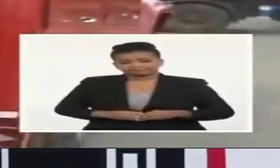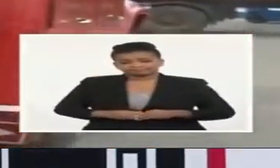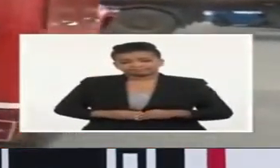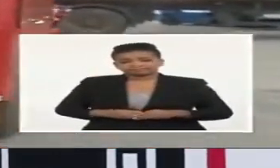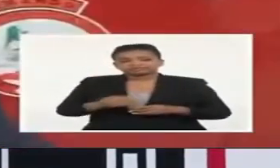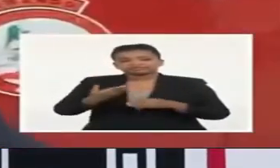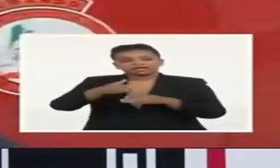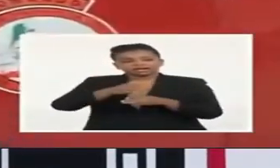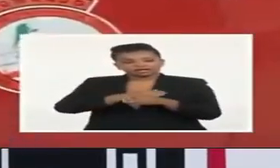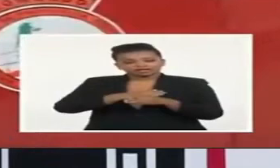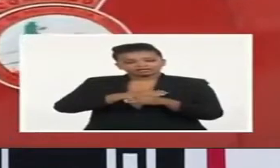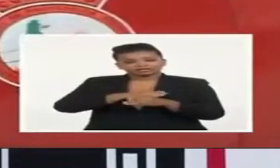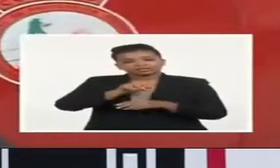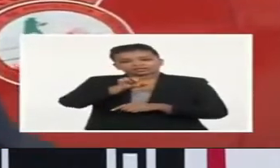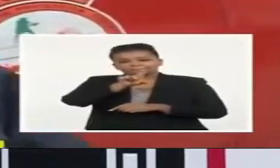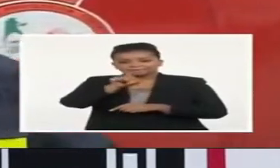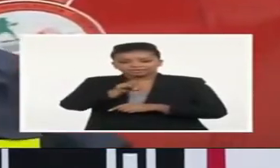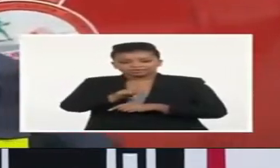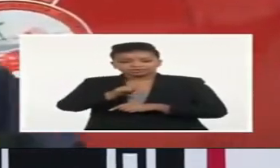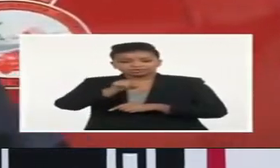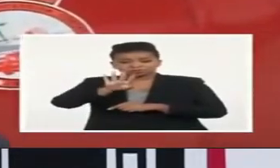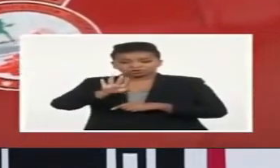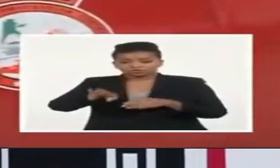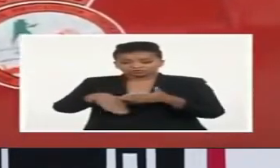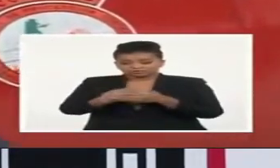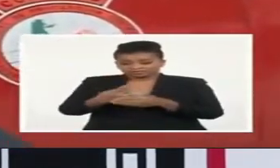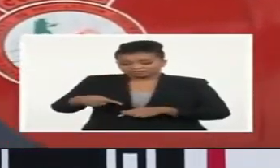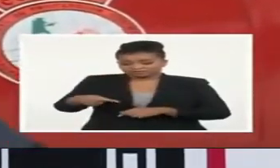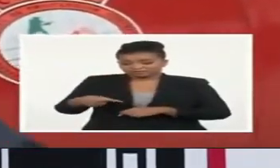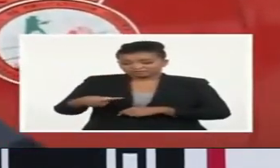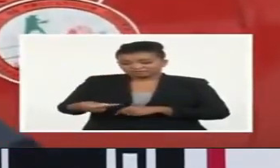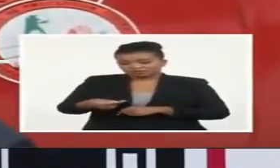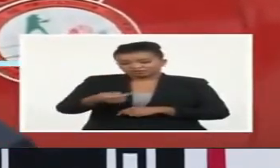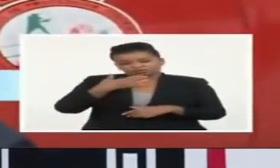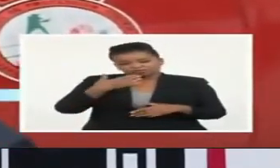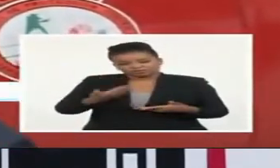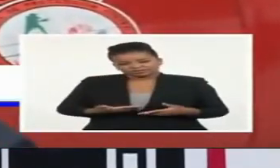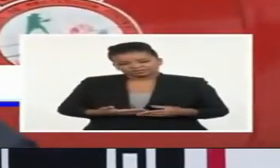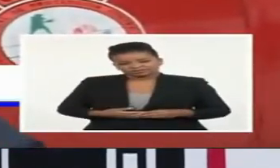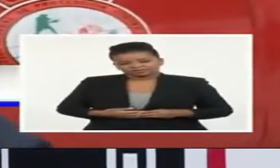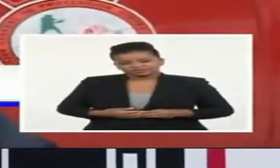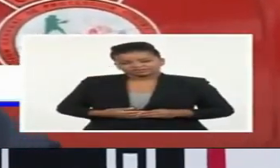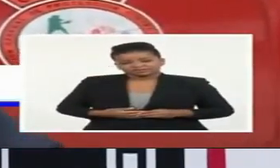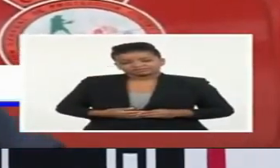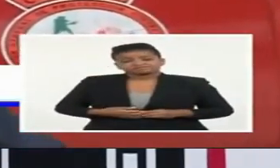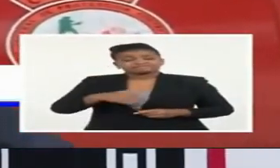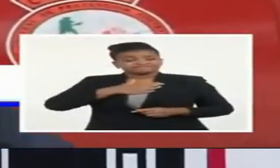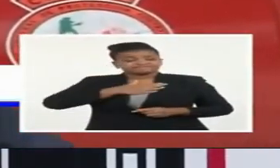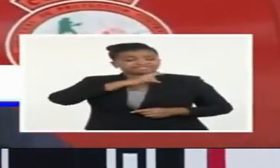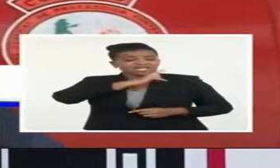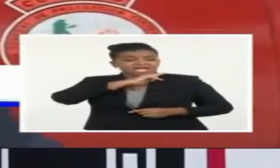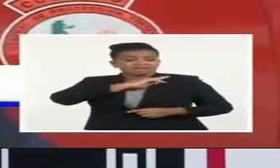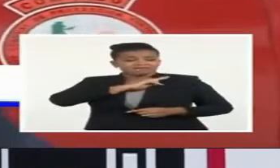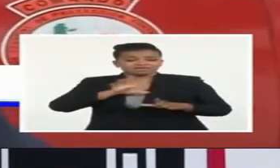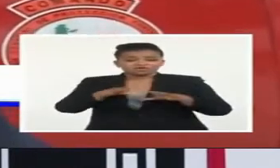cabeza. Y exigir al pueblo un cambio